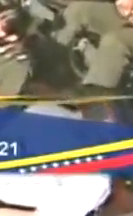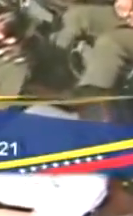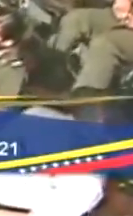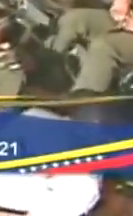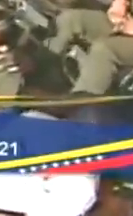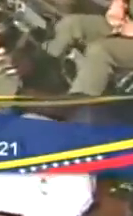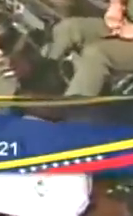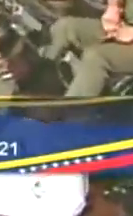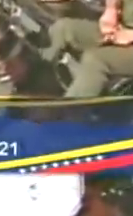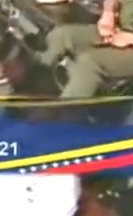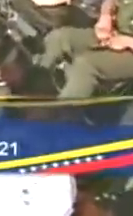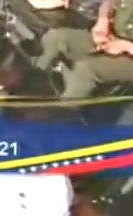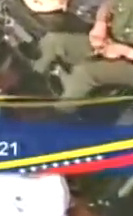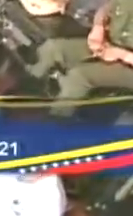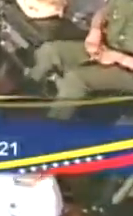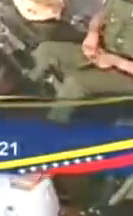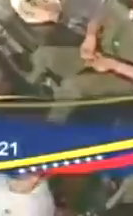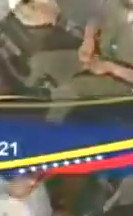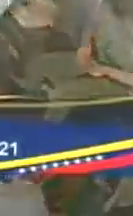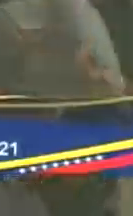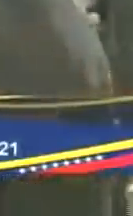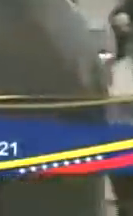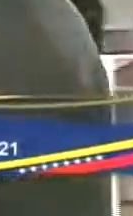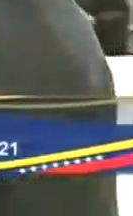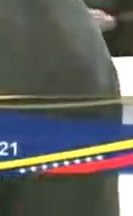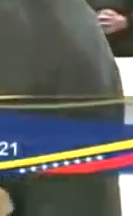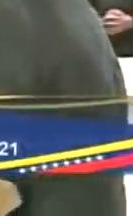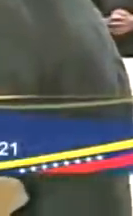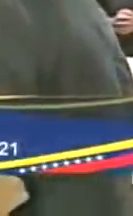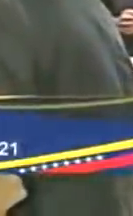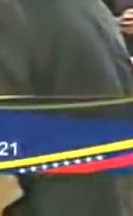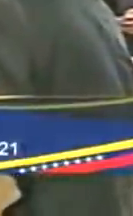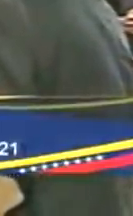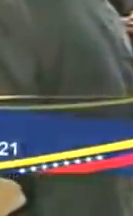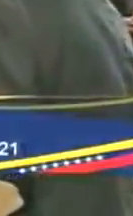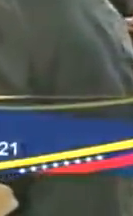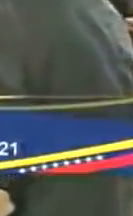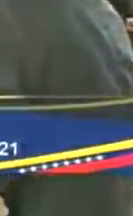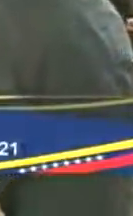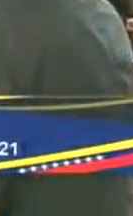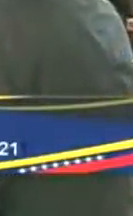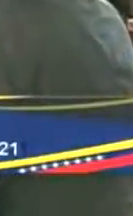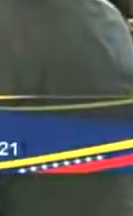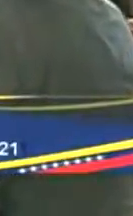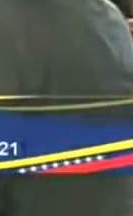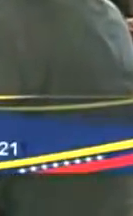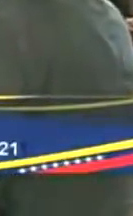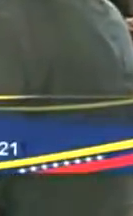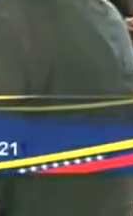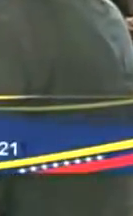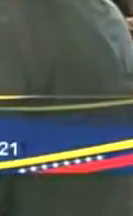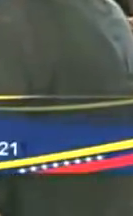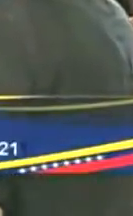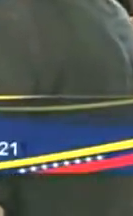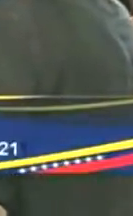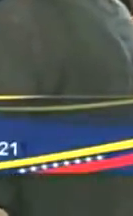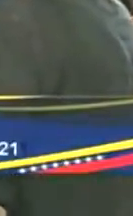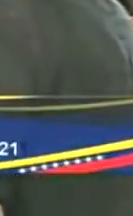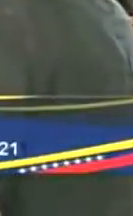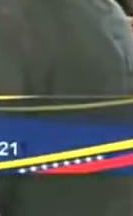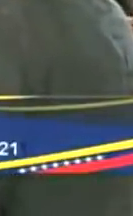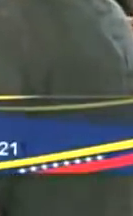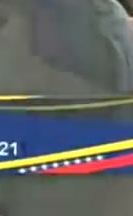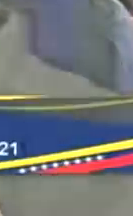Carabobo. Producción editorial que nace para inventariar el recorrido intelectual de estos dos siglos de esfuerzos, luchas